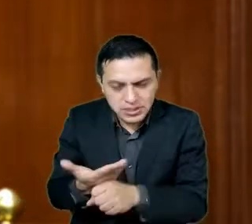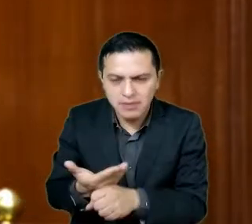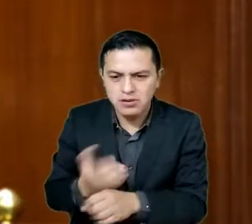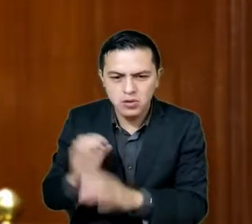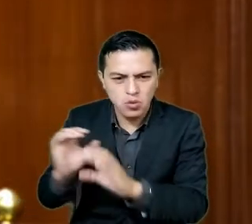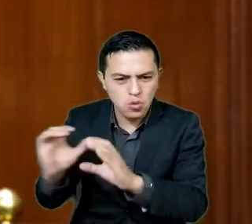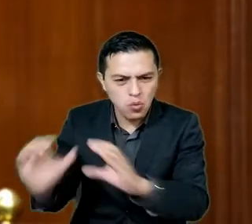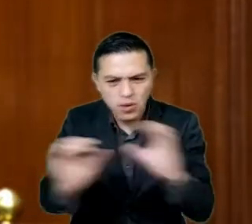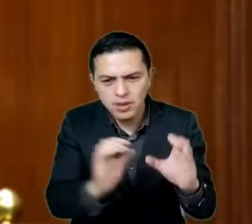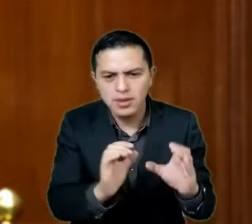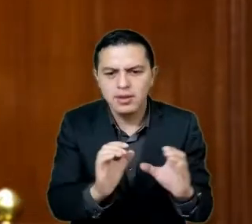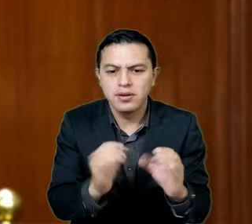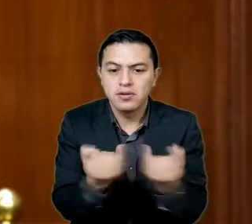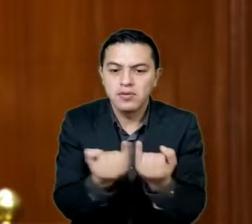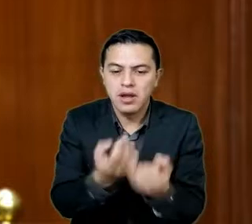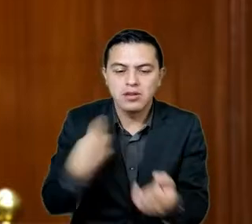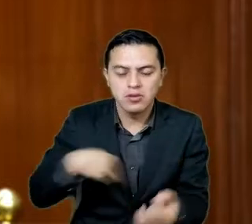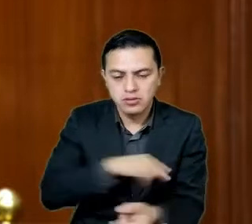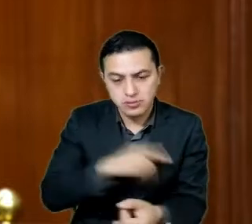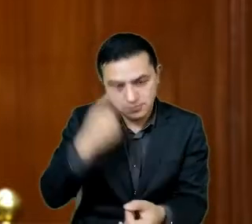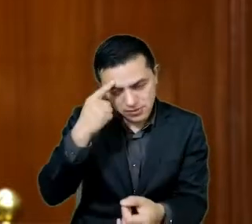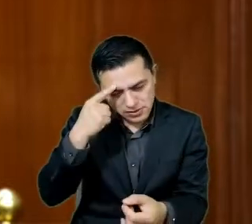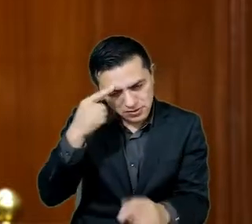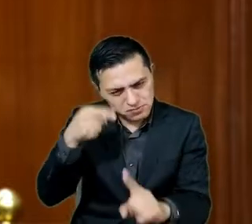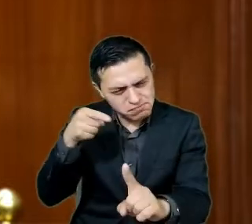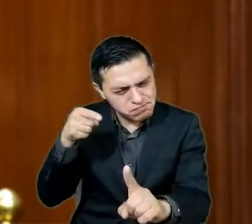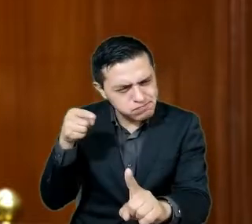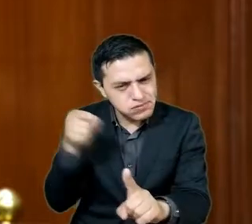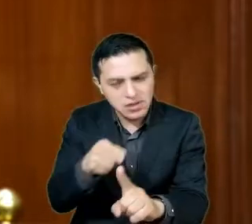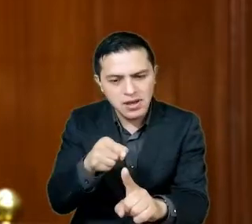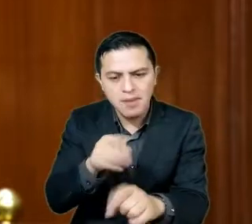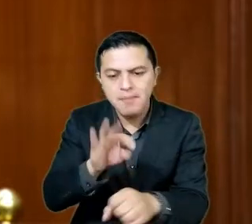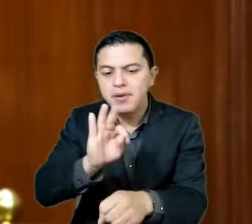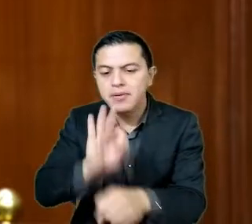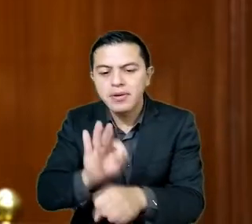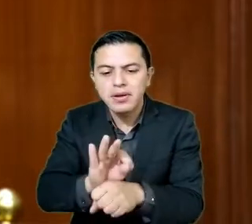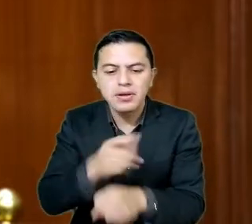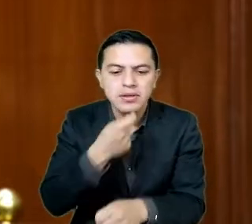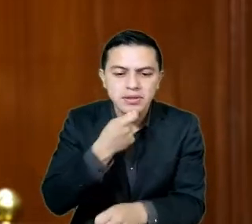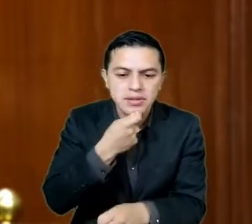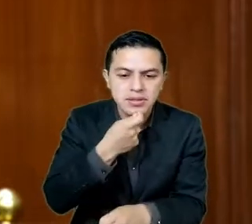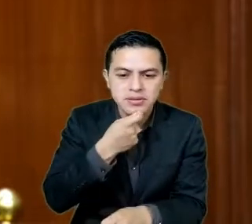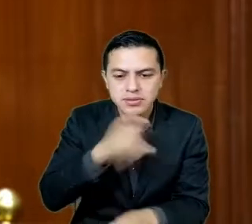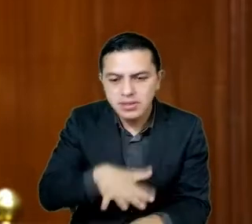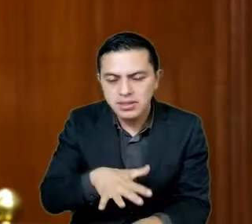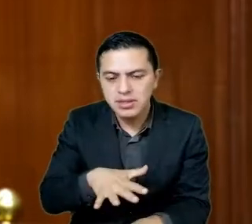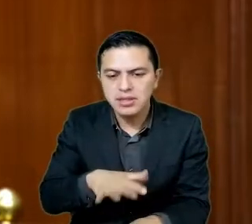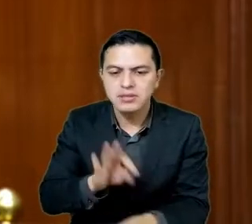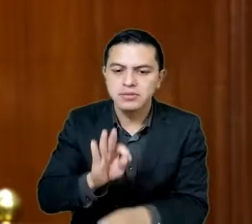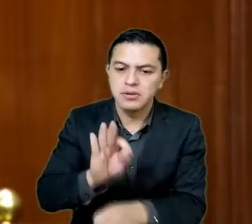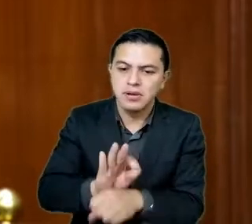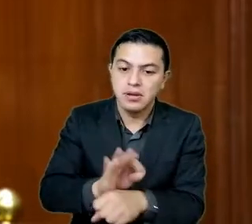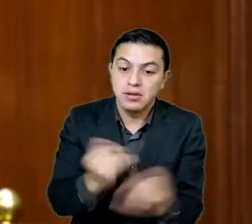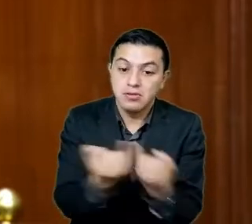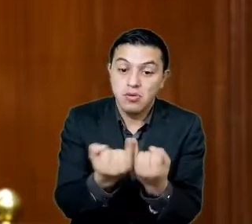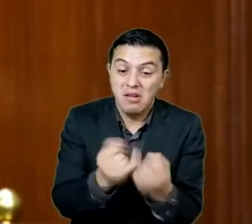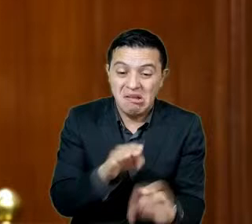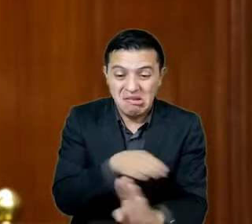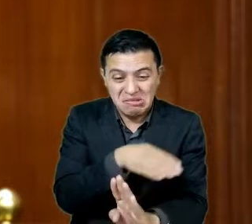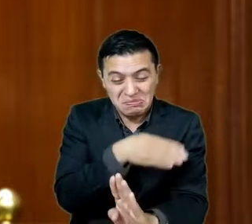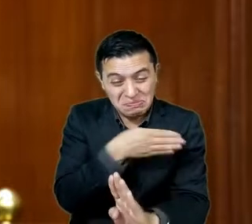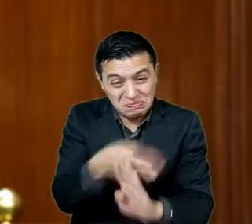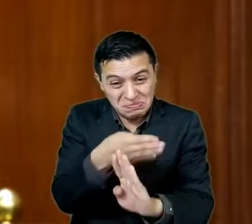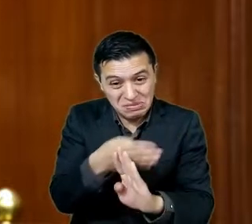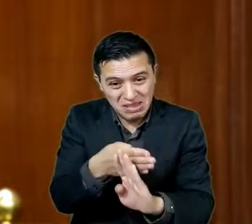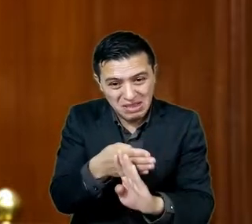integral para el respeto que privilegie el interés superior de la niñez y evite cualquier forma de violencia a este